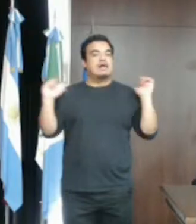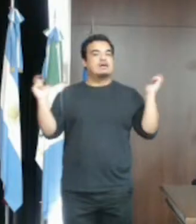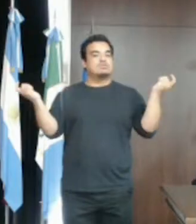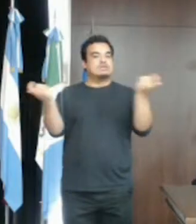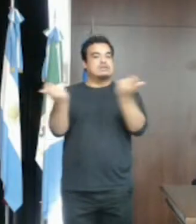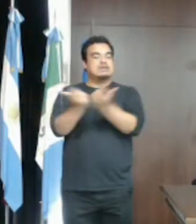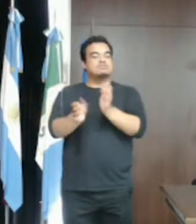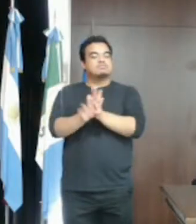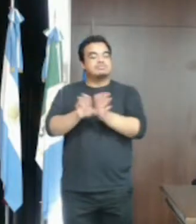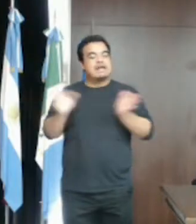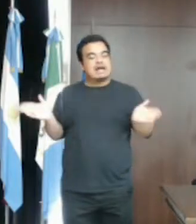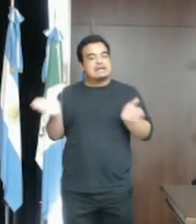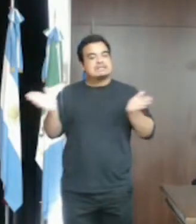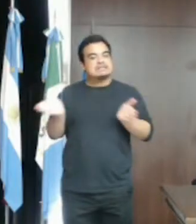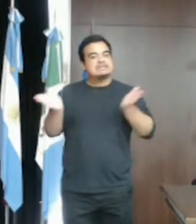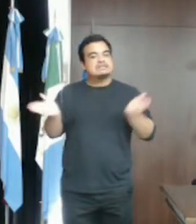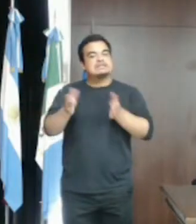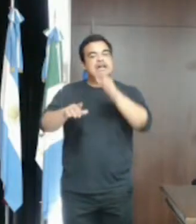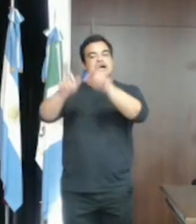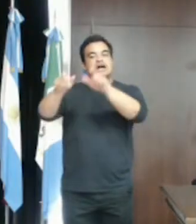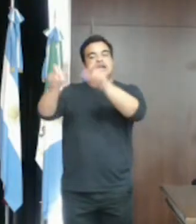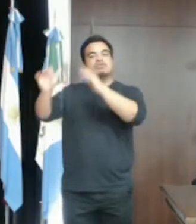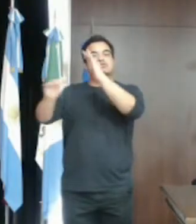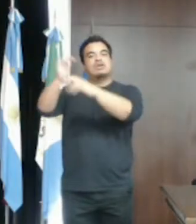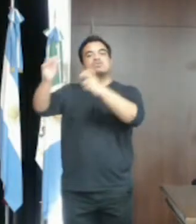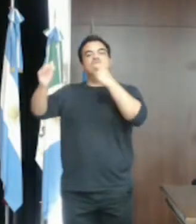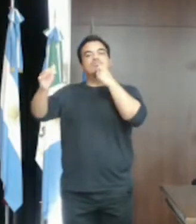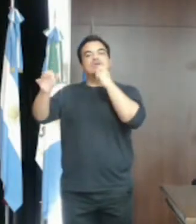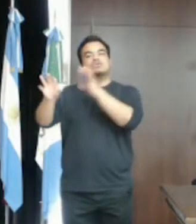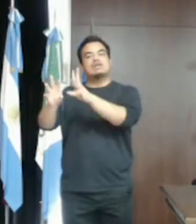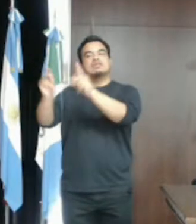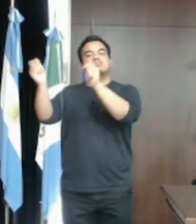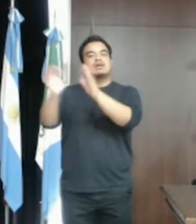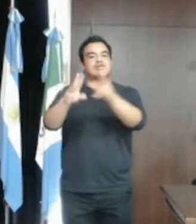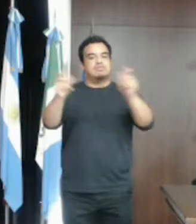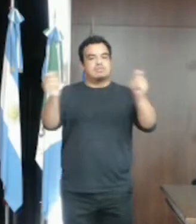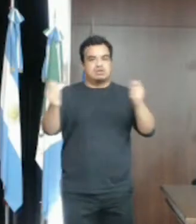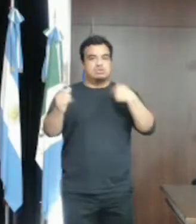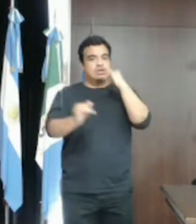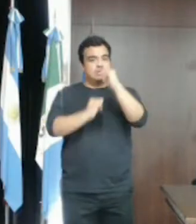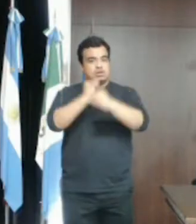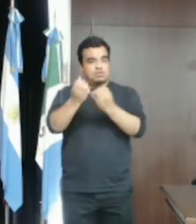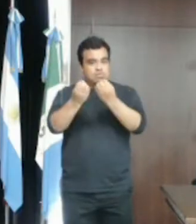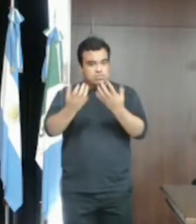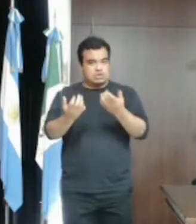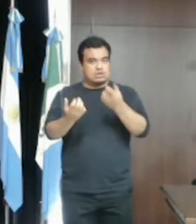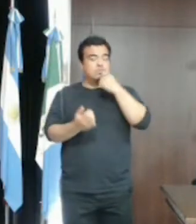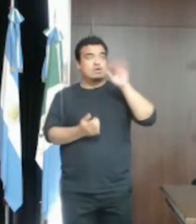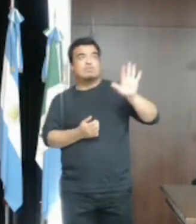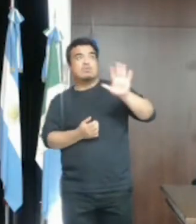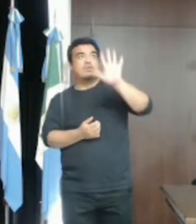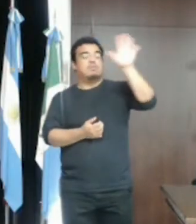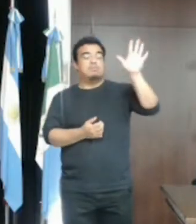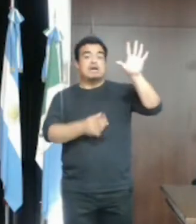encima. Y esto se los digo porque, por ejemplo, país desarrollado como Japón,